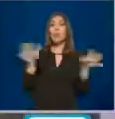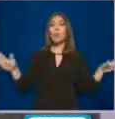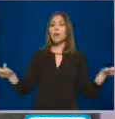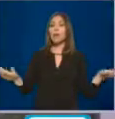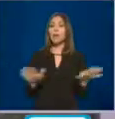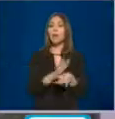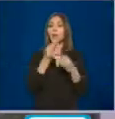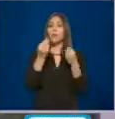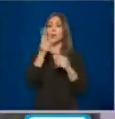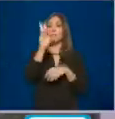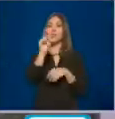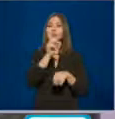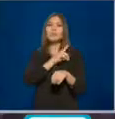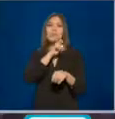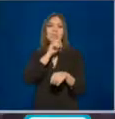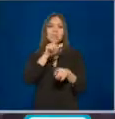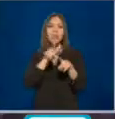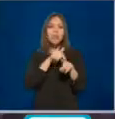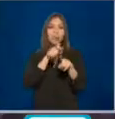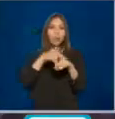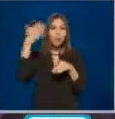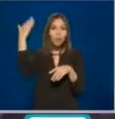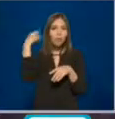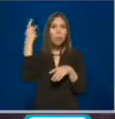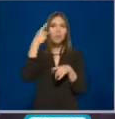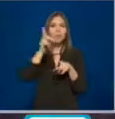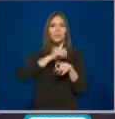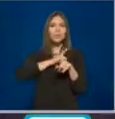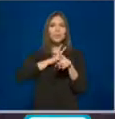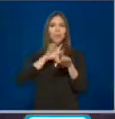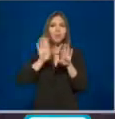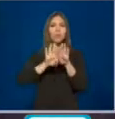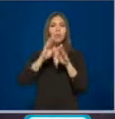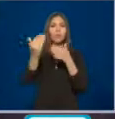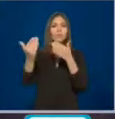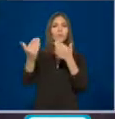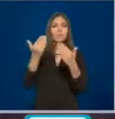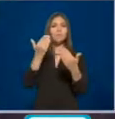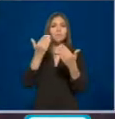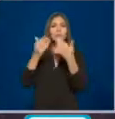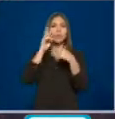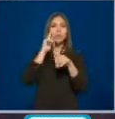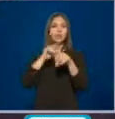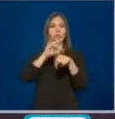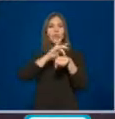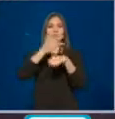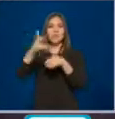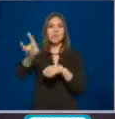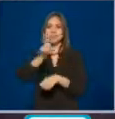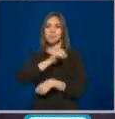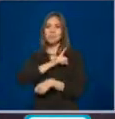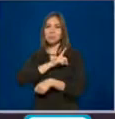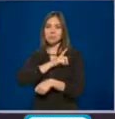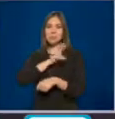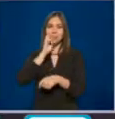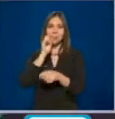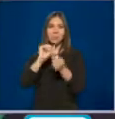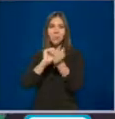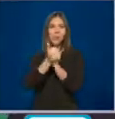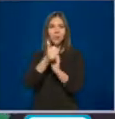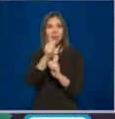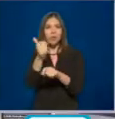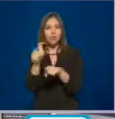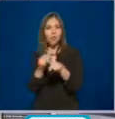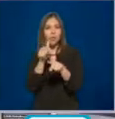día solamente te da un poco de matiz a tu tono. Ah, tu qué tono de maravilla. cabello. Claro, como unos Está muy reflejos, como dices. Como reflejos,